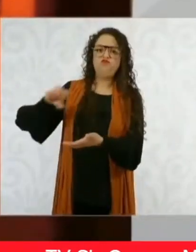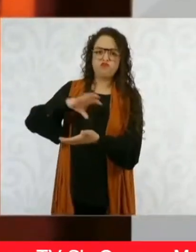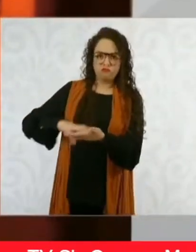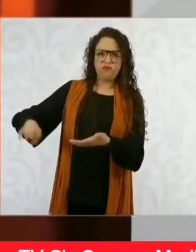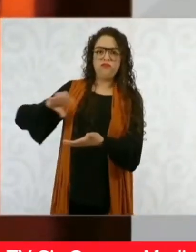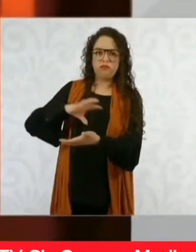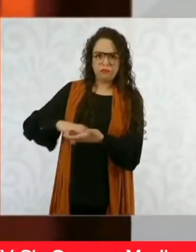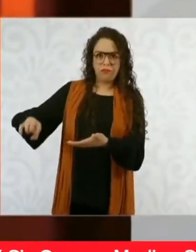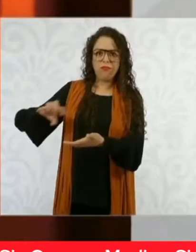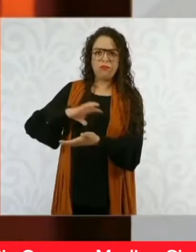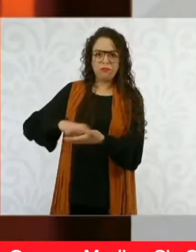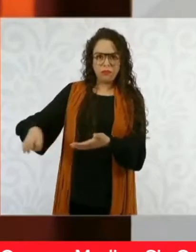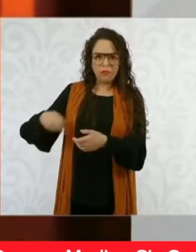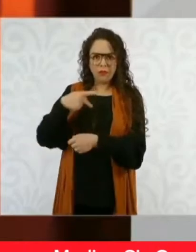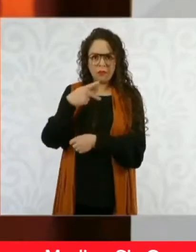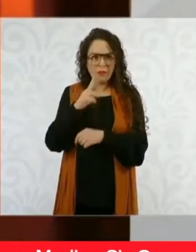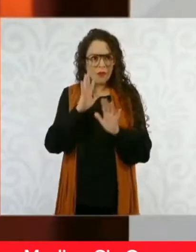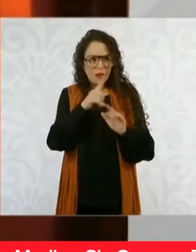dinero.